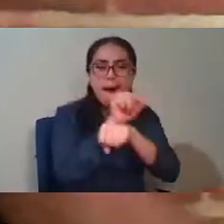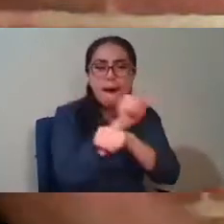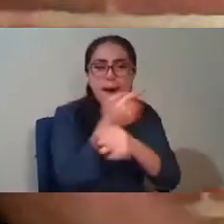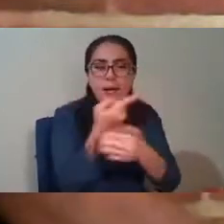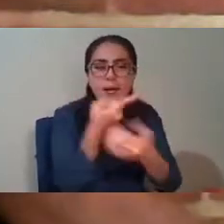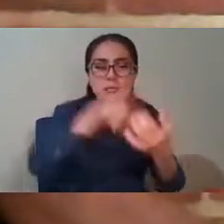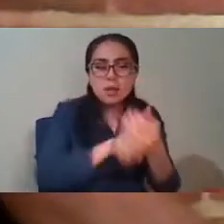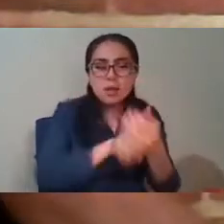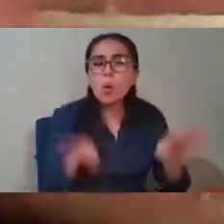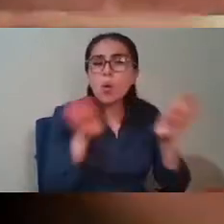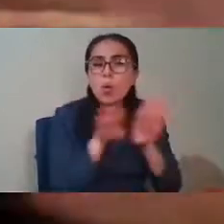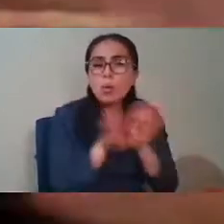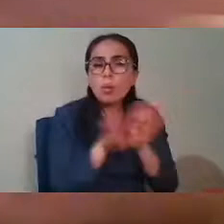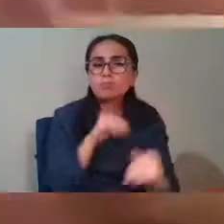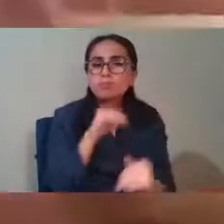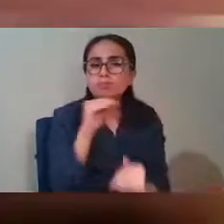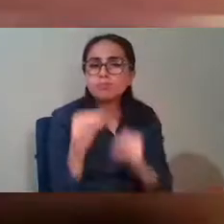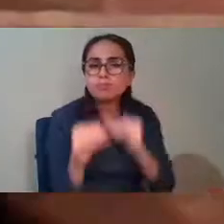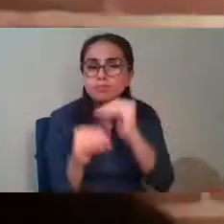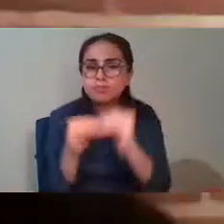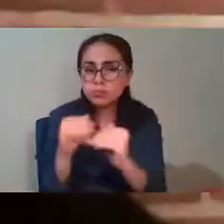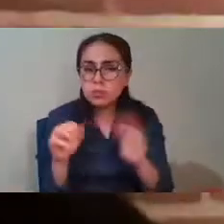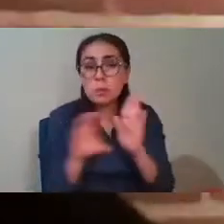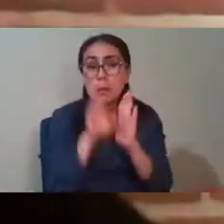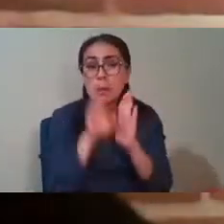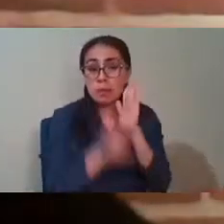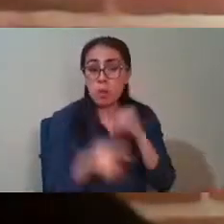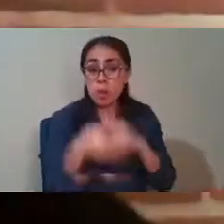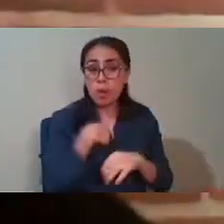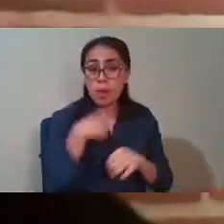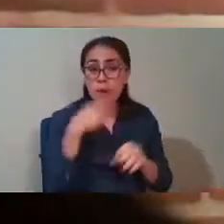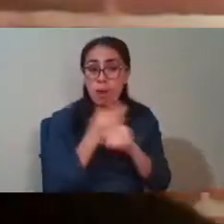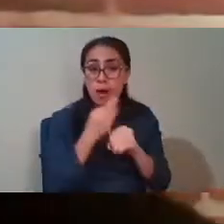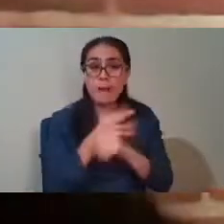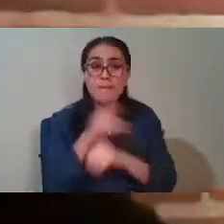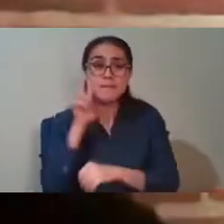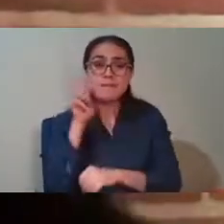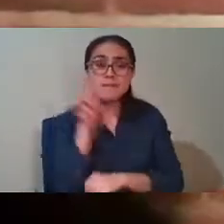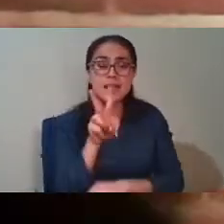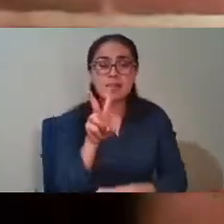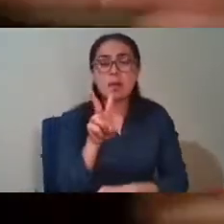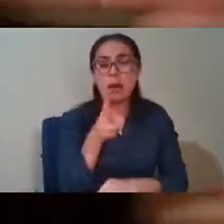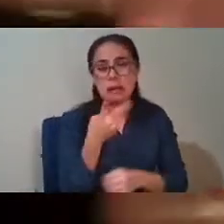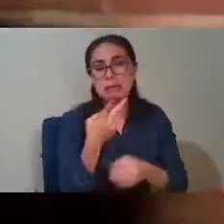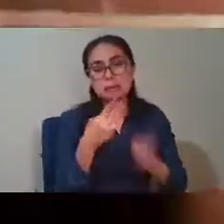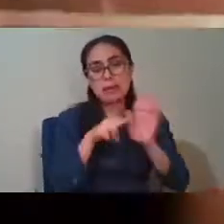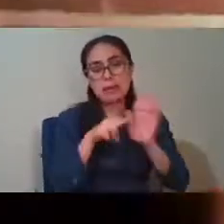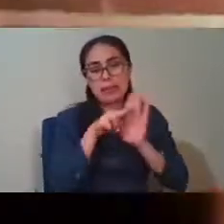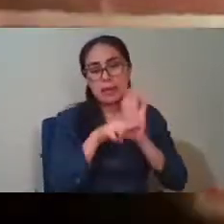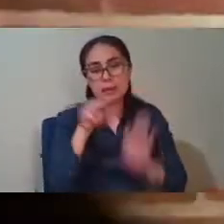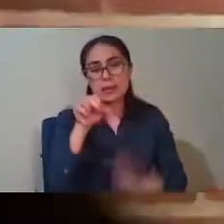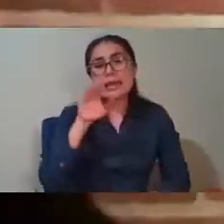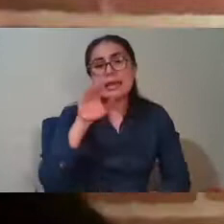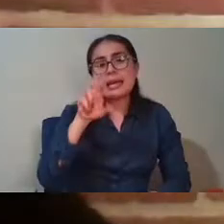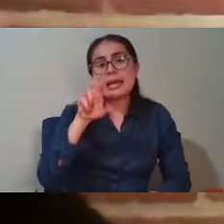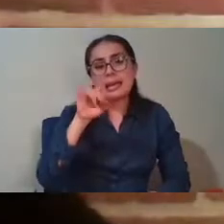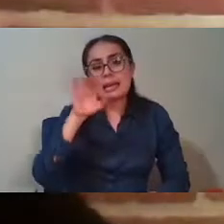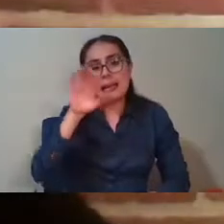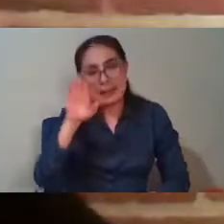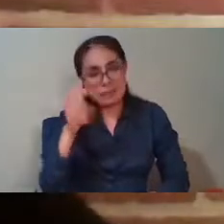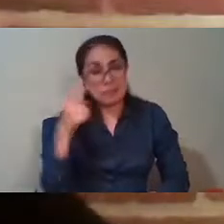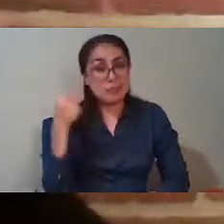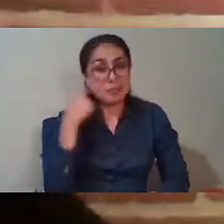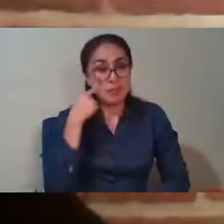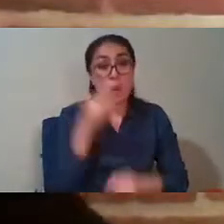vean cómo se ve la vida. Miren, yo estoy apasionado con una serie que veo todos los días, ahora debería estar viéndola, pero lo